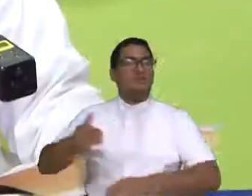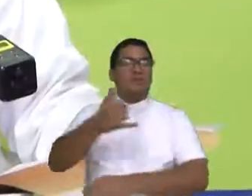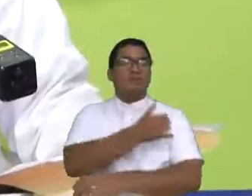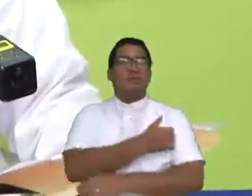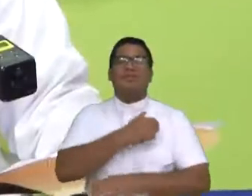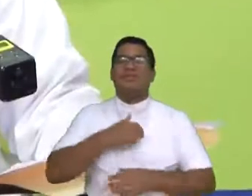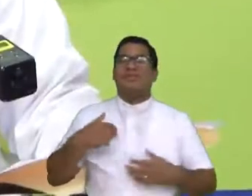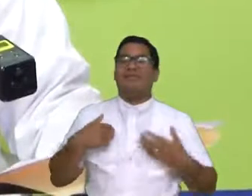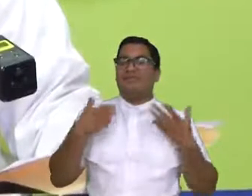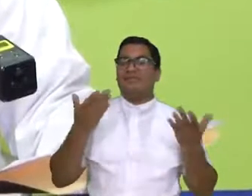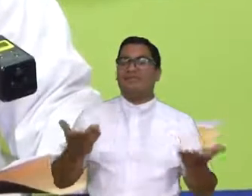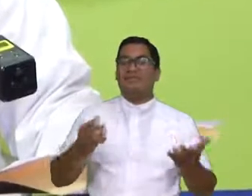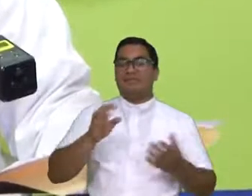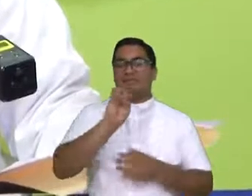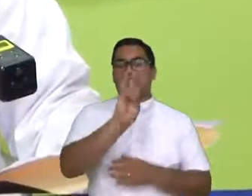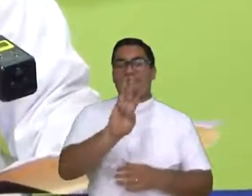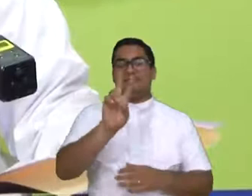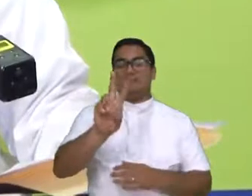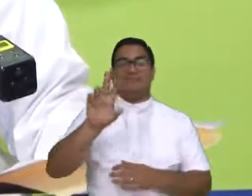siguiente: